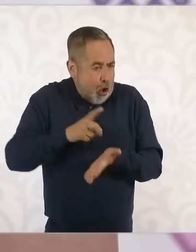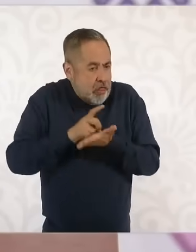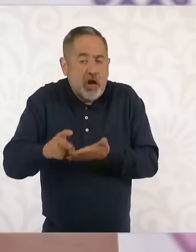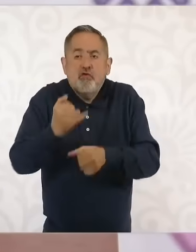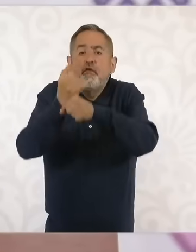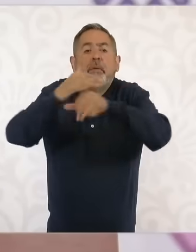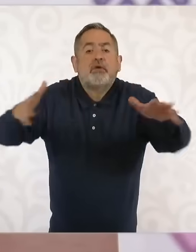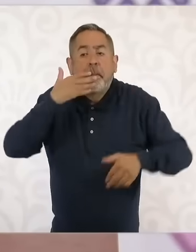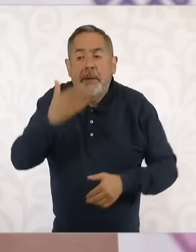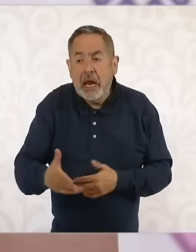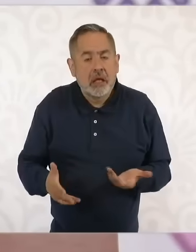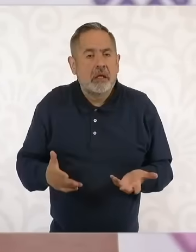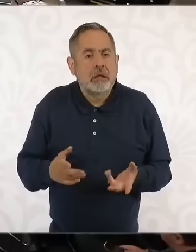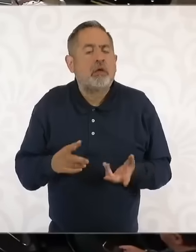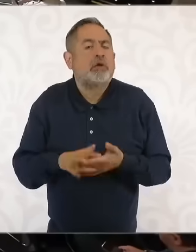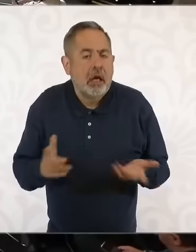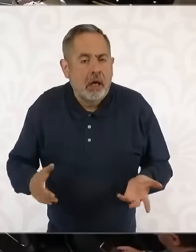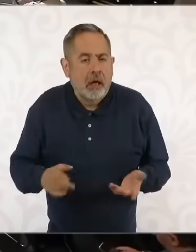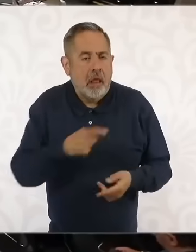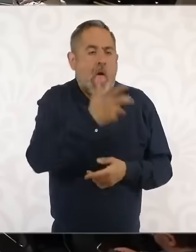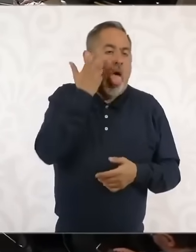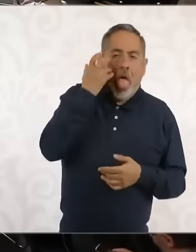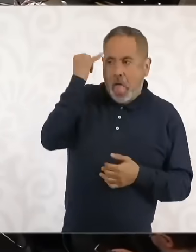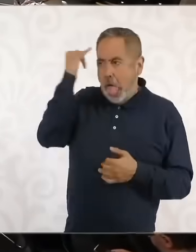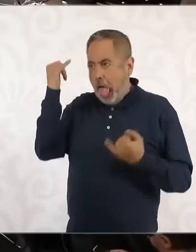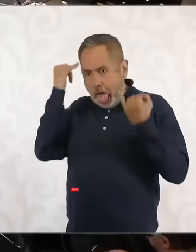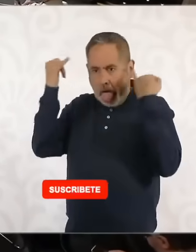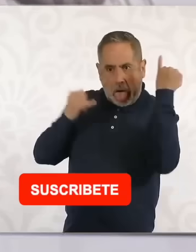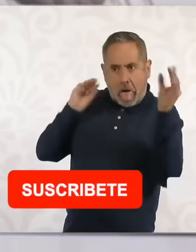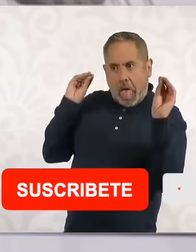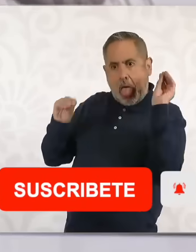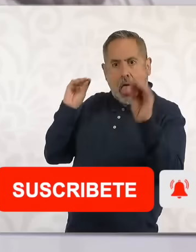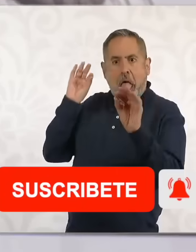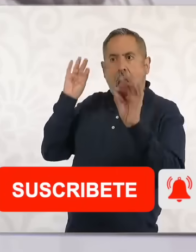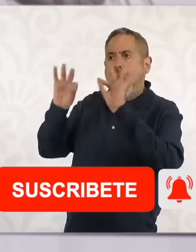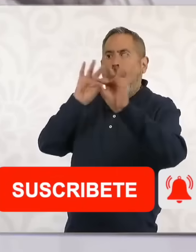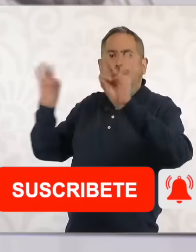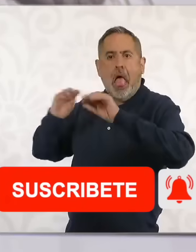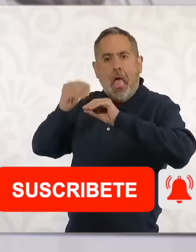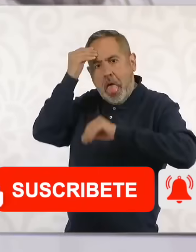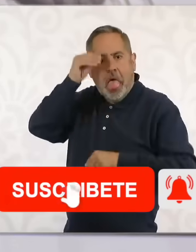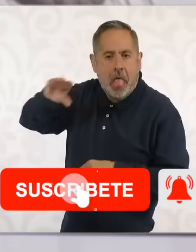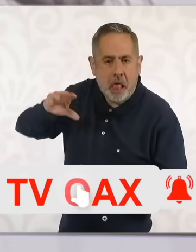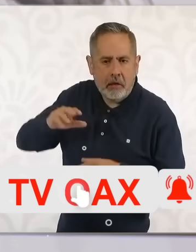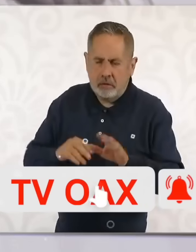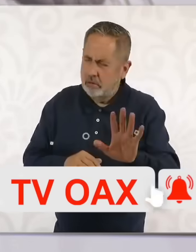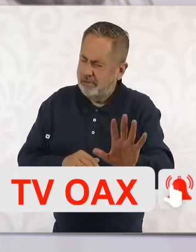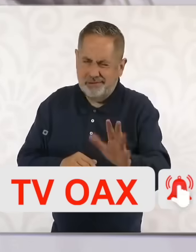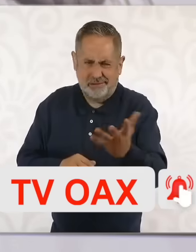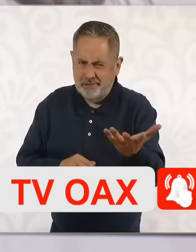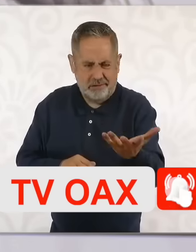información y no a la construcción de